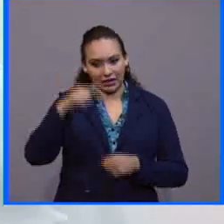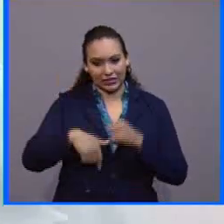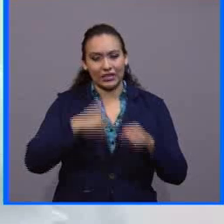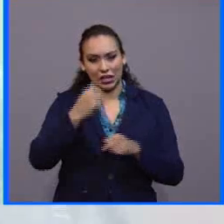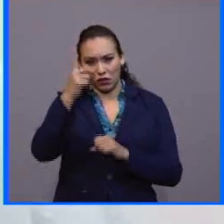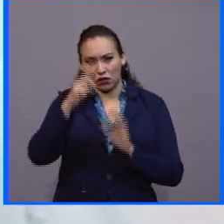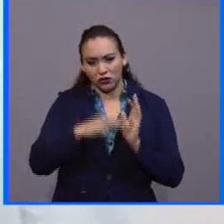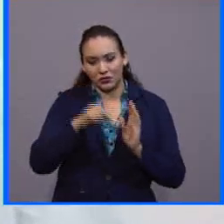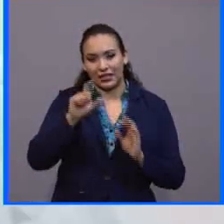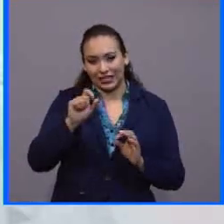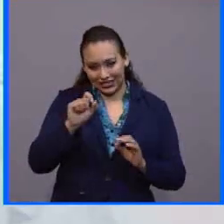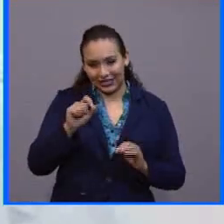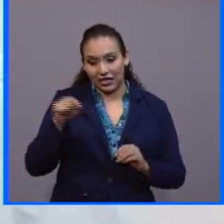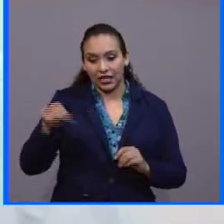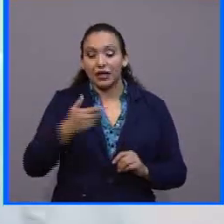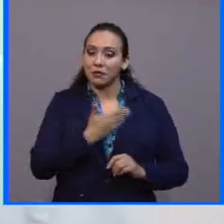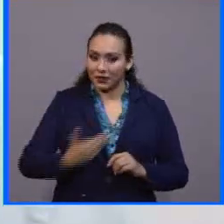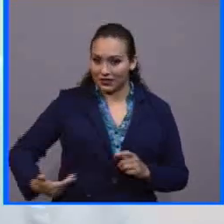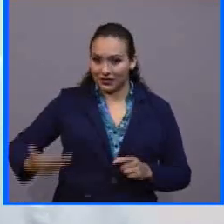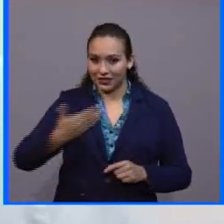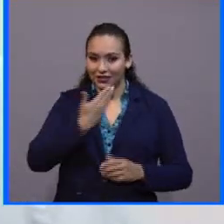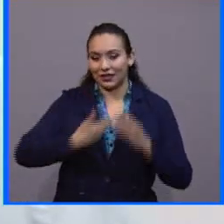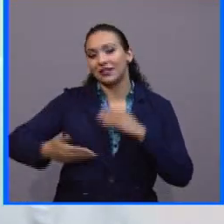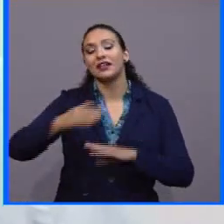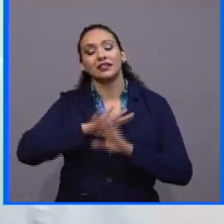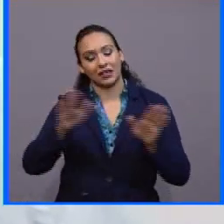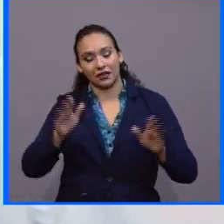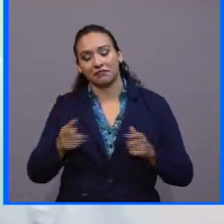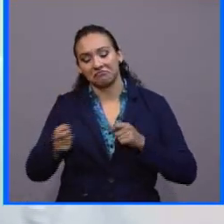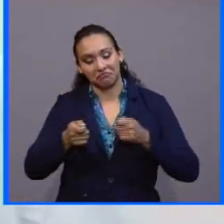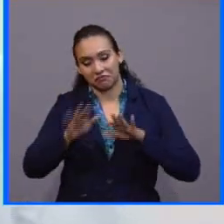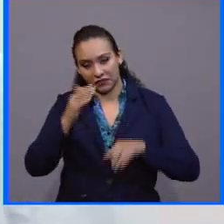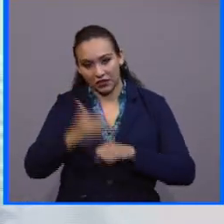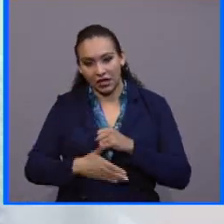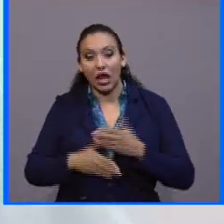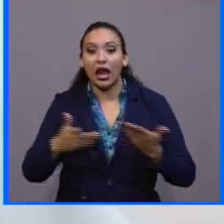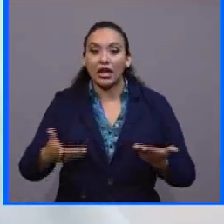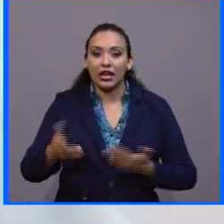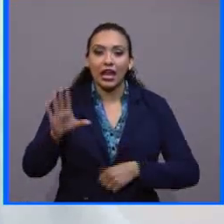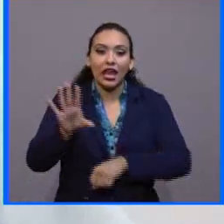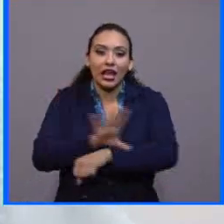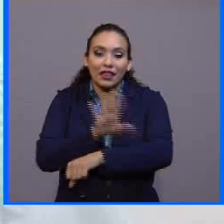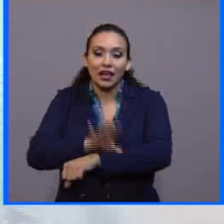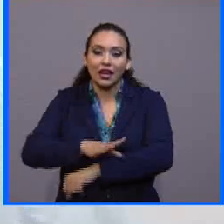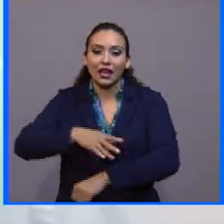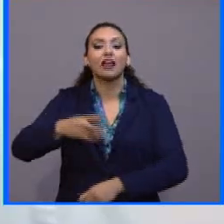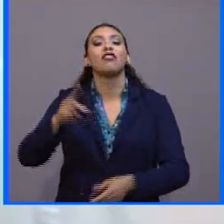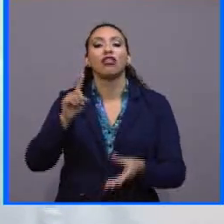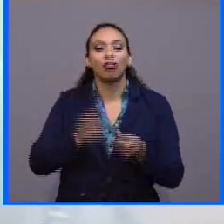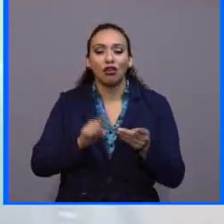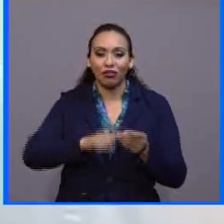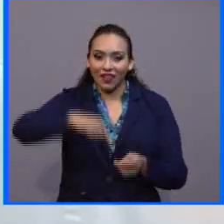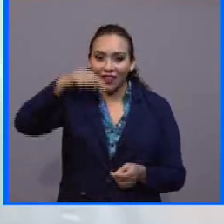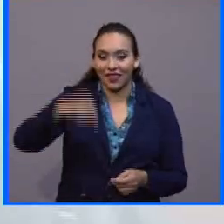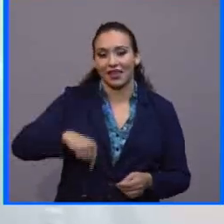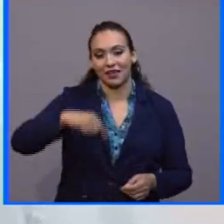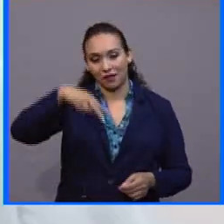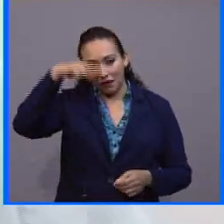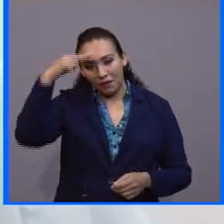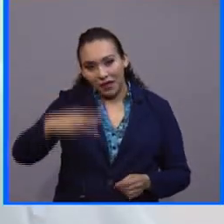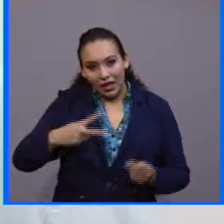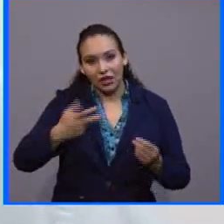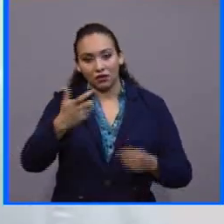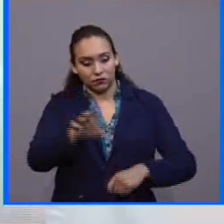este sexenio, el 45% de la generación de energía eléctrica provenga de energías renovables, de energías